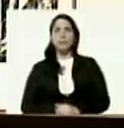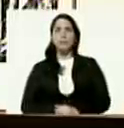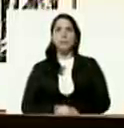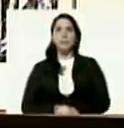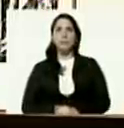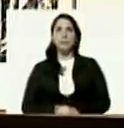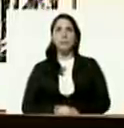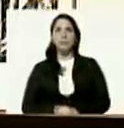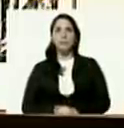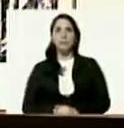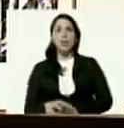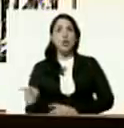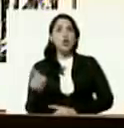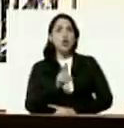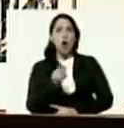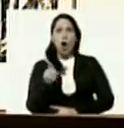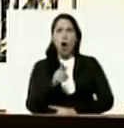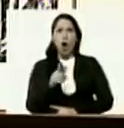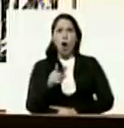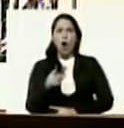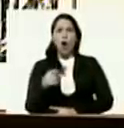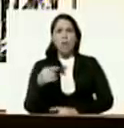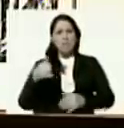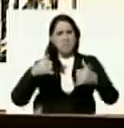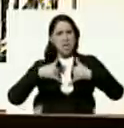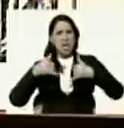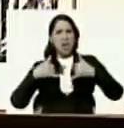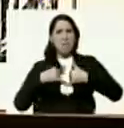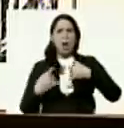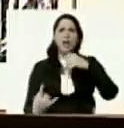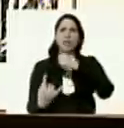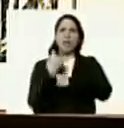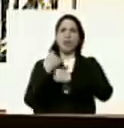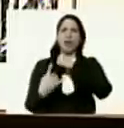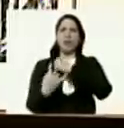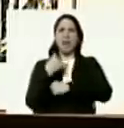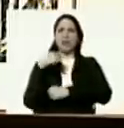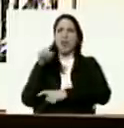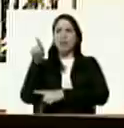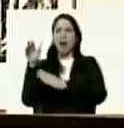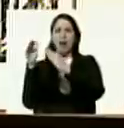Y no se sigan autoengañando allá en Washington, en la Casa Blanca,